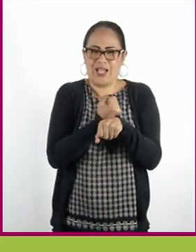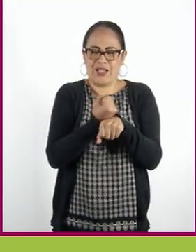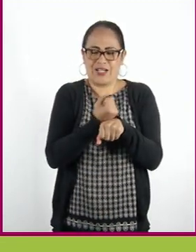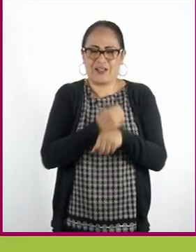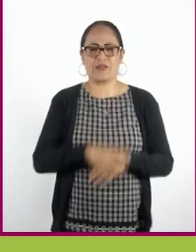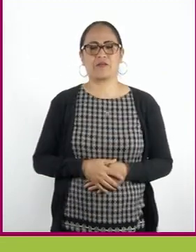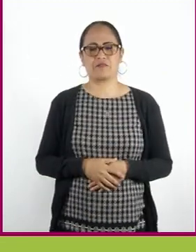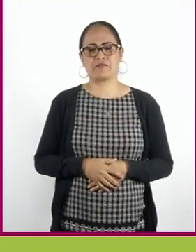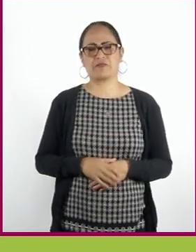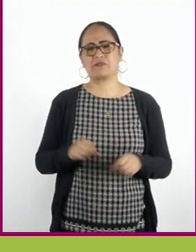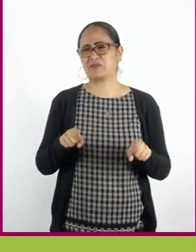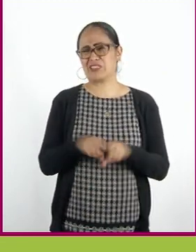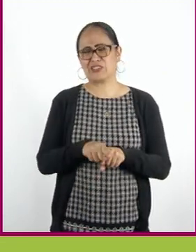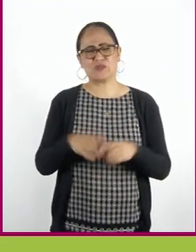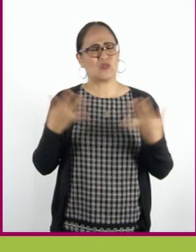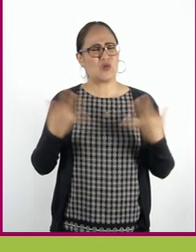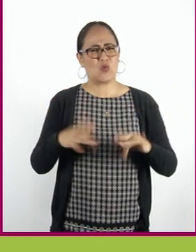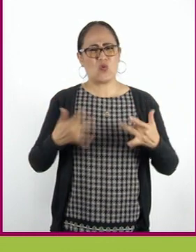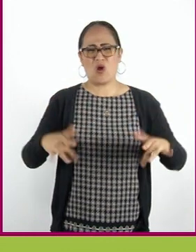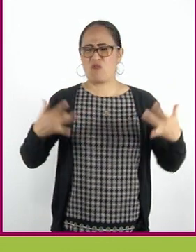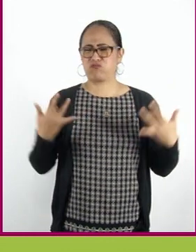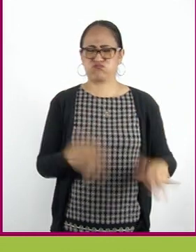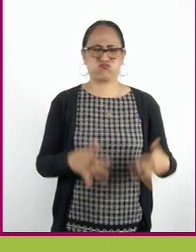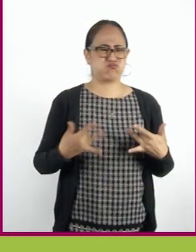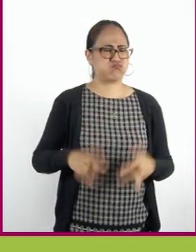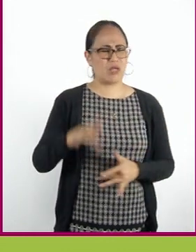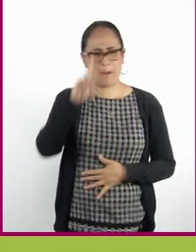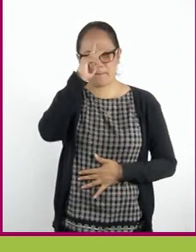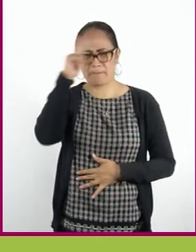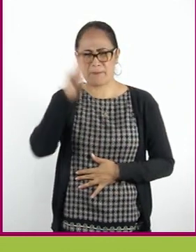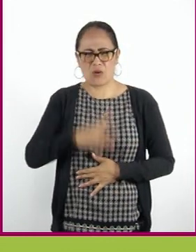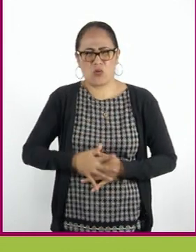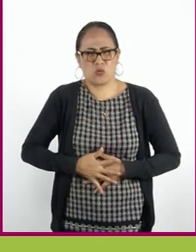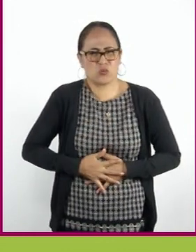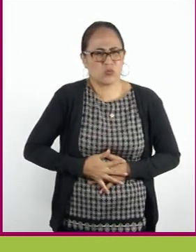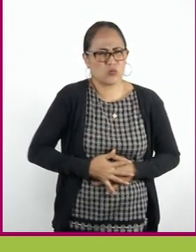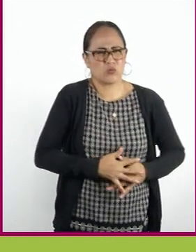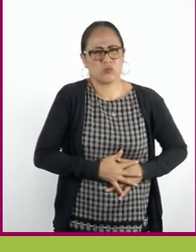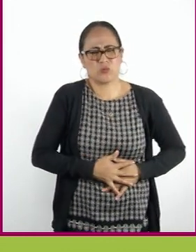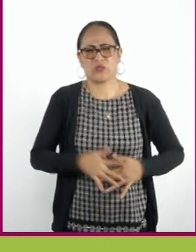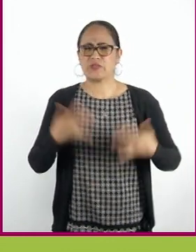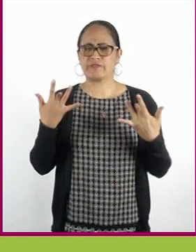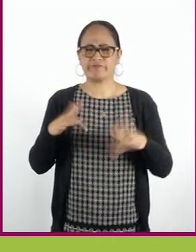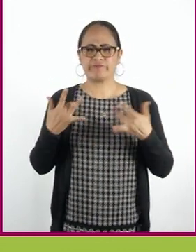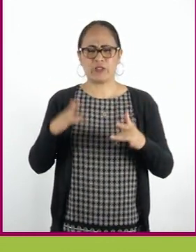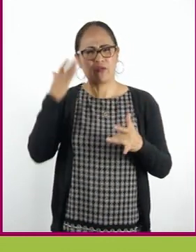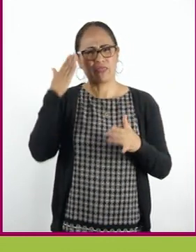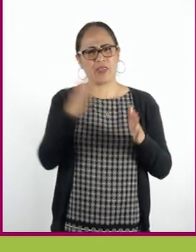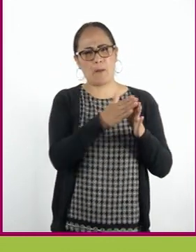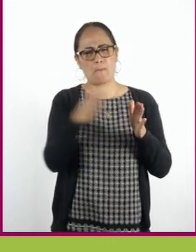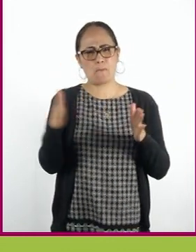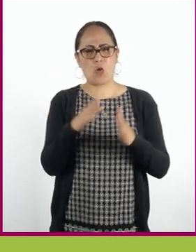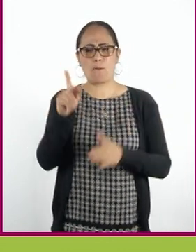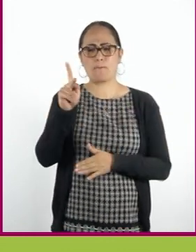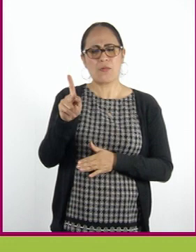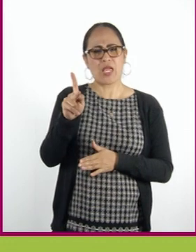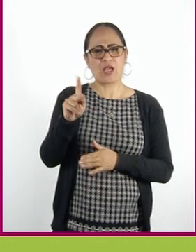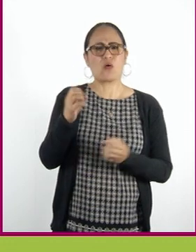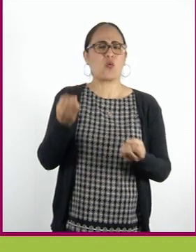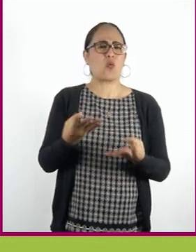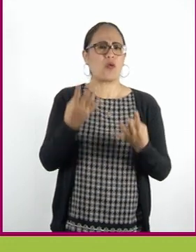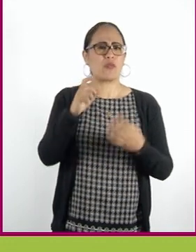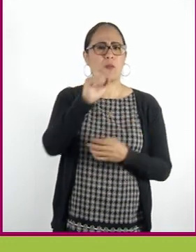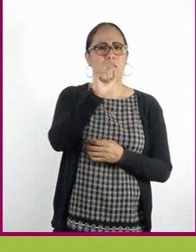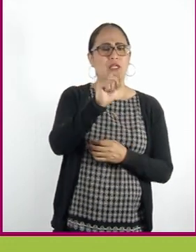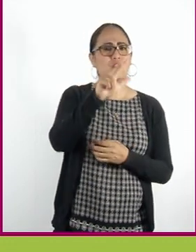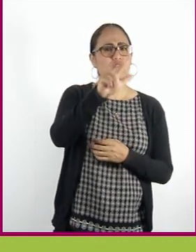acompañado por intensos dolores llamados cólicos o dismenorrea. El periodo menstrual tiene una duración de